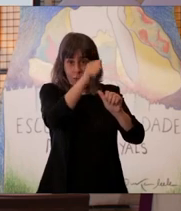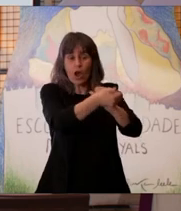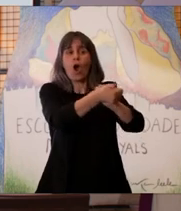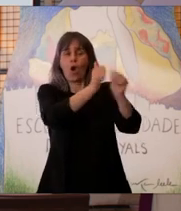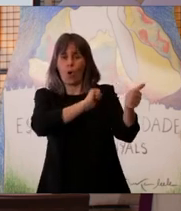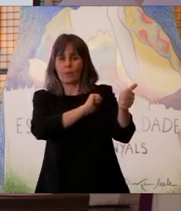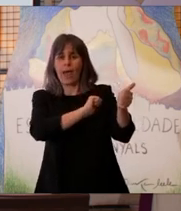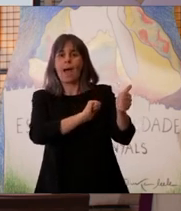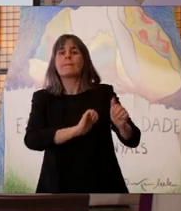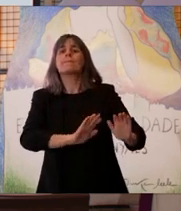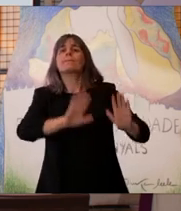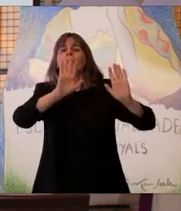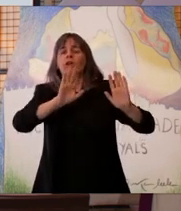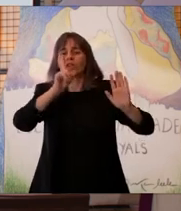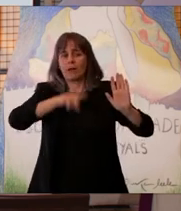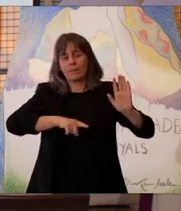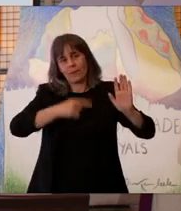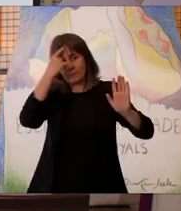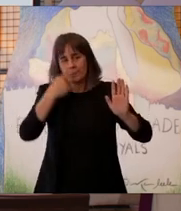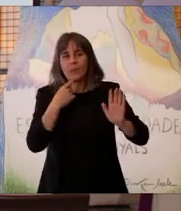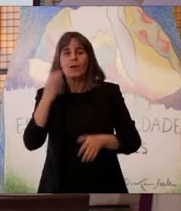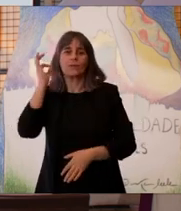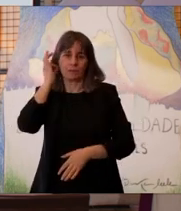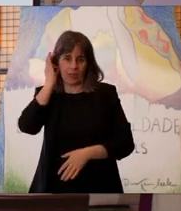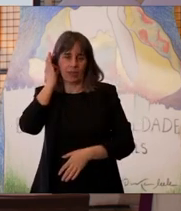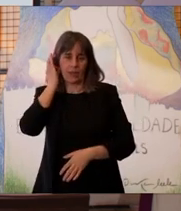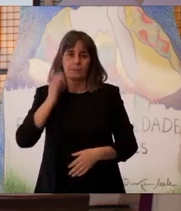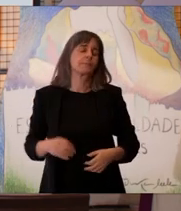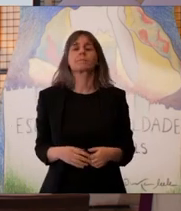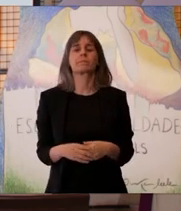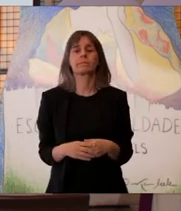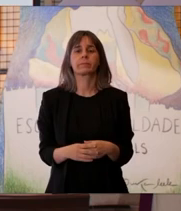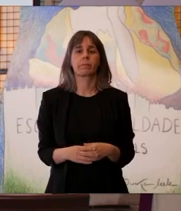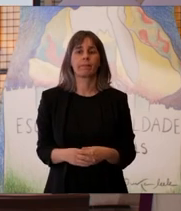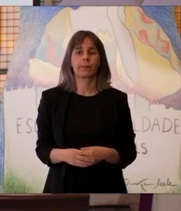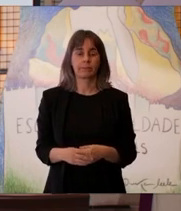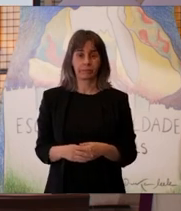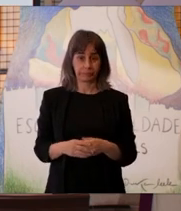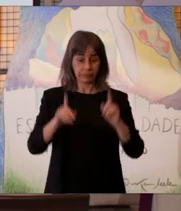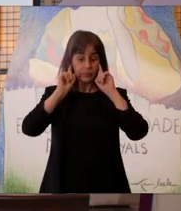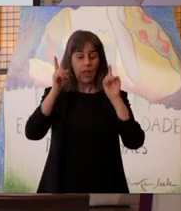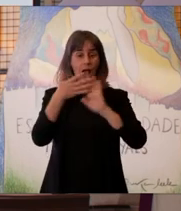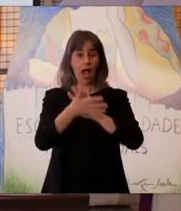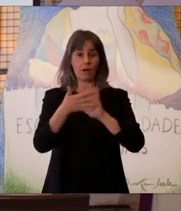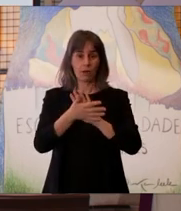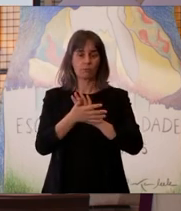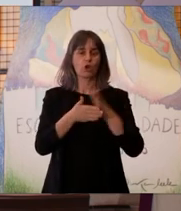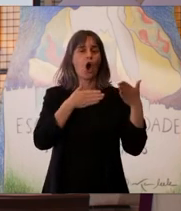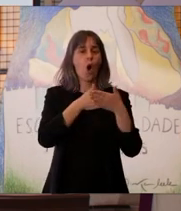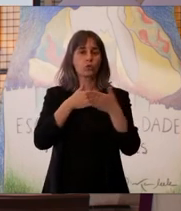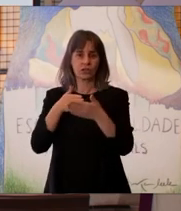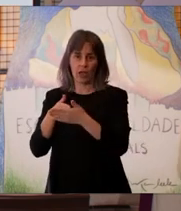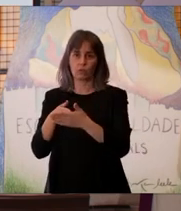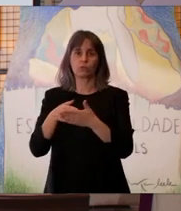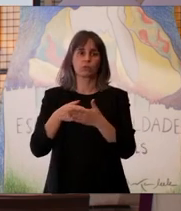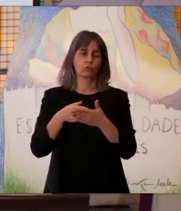eso también entra dentro no si nos referimos A qué obstáculos encontramos